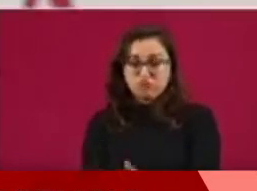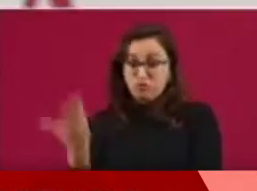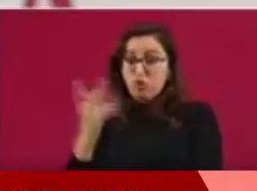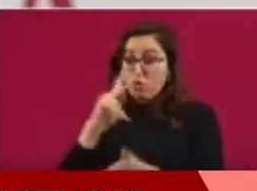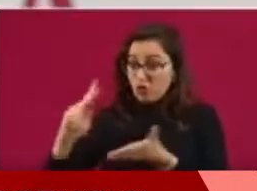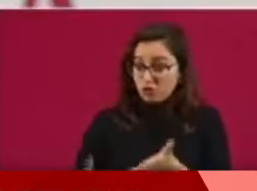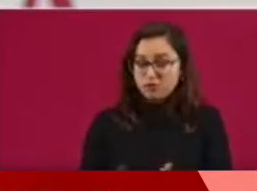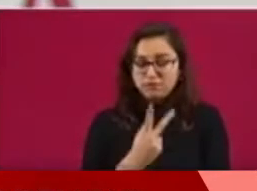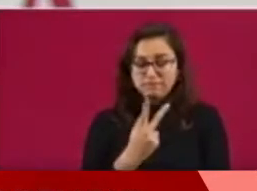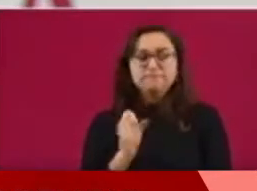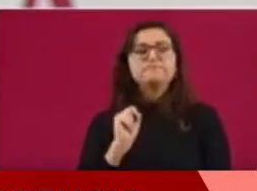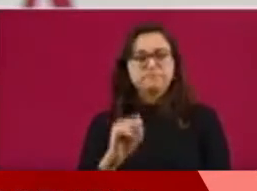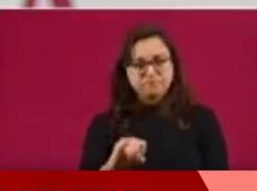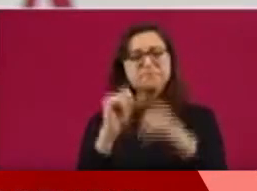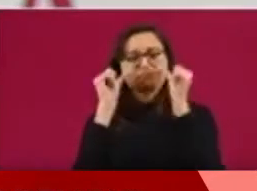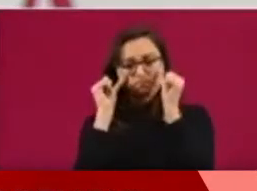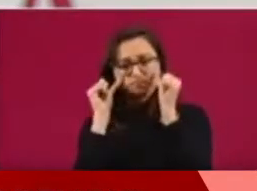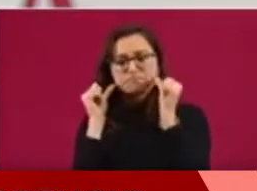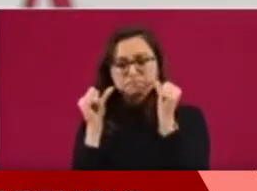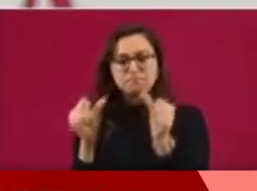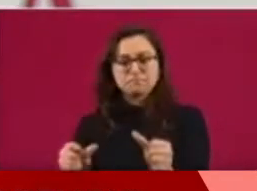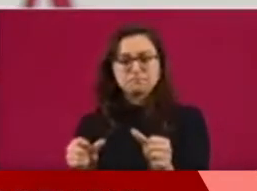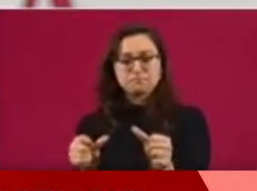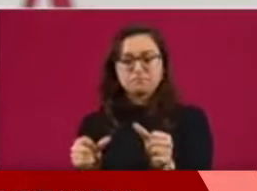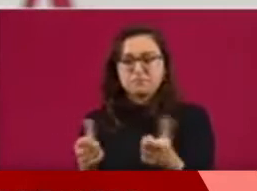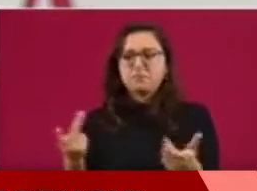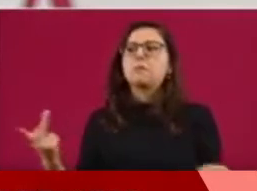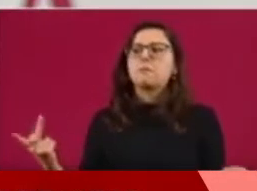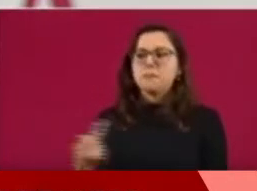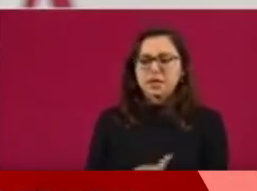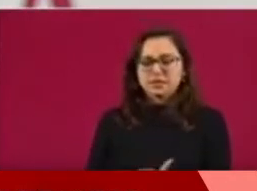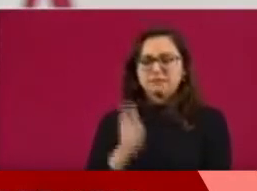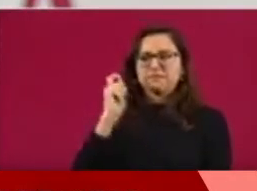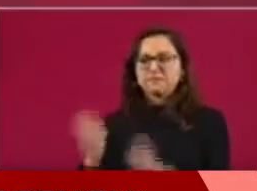señora Ernestina Asencio para resolver de fondo este hecho